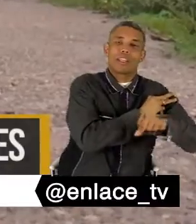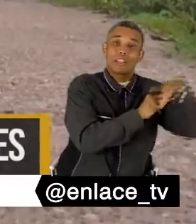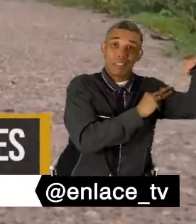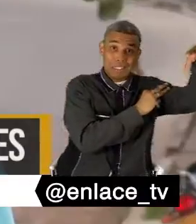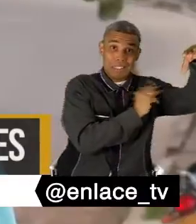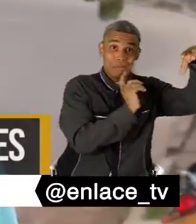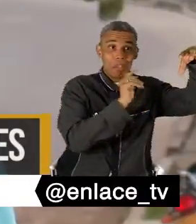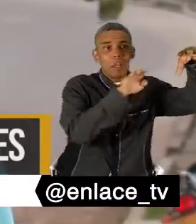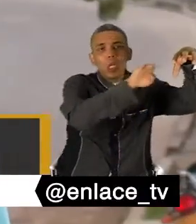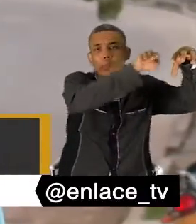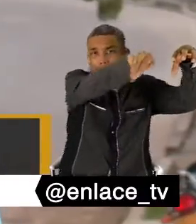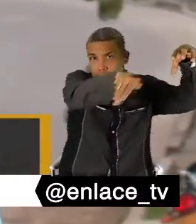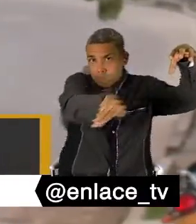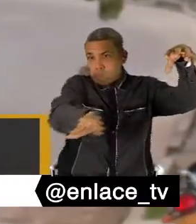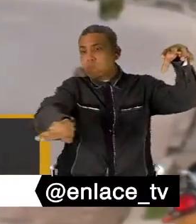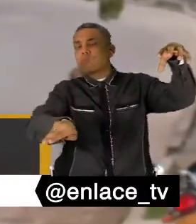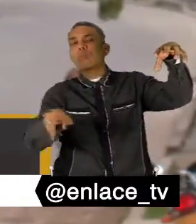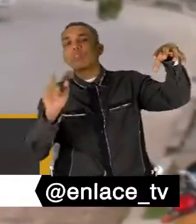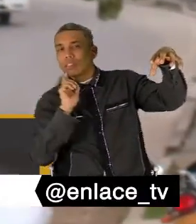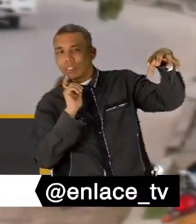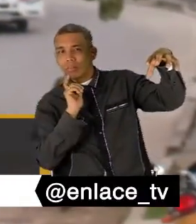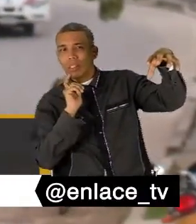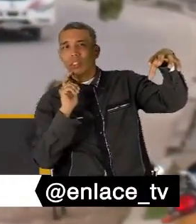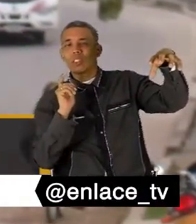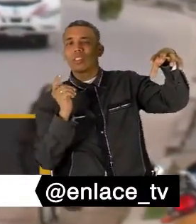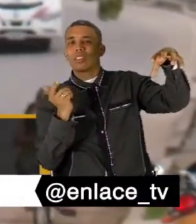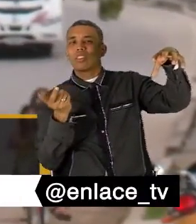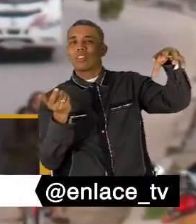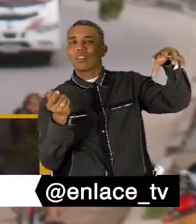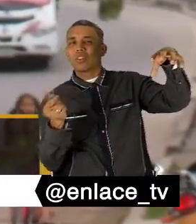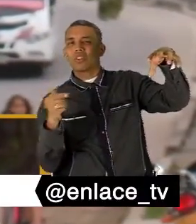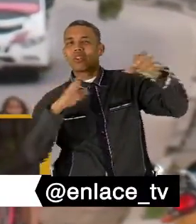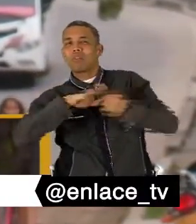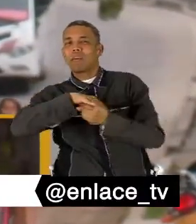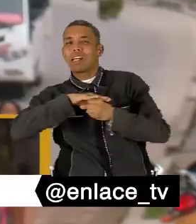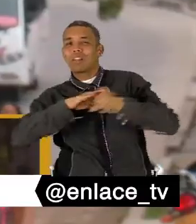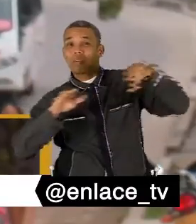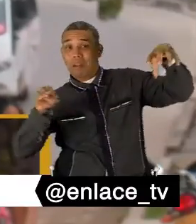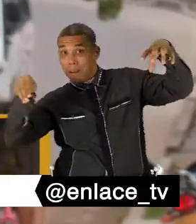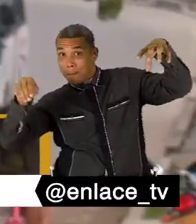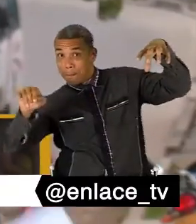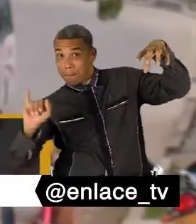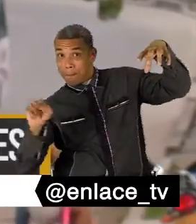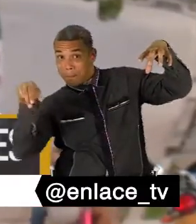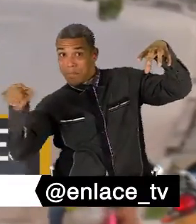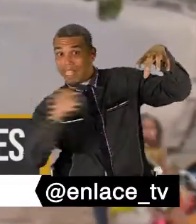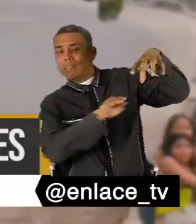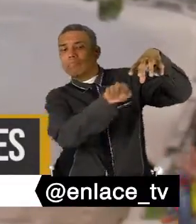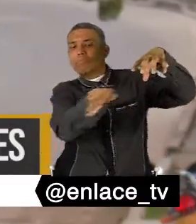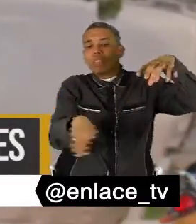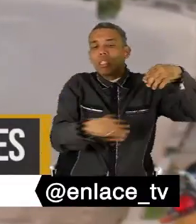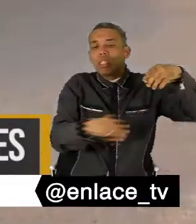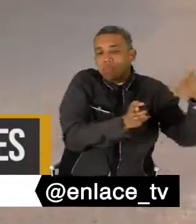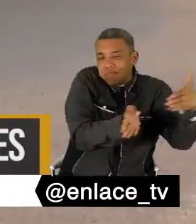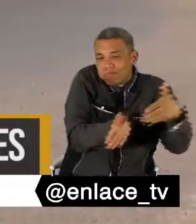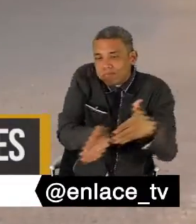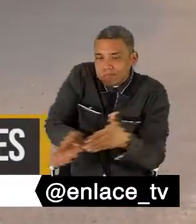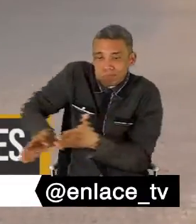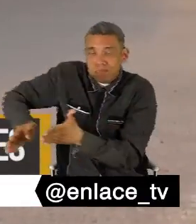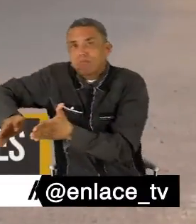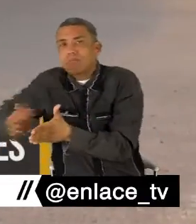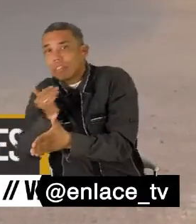otros barrios más y que sale allá la autopista, como acá también, que se encuentra el barrio Mina del Paraíso y pues allá se encollaba con salida pues obviamente